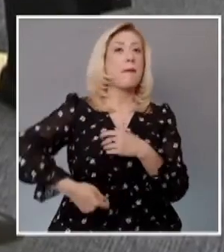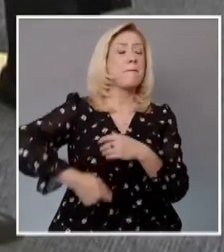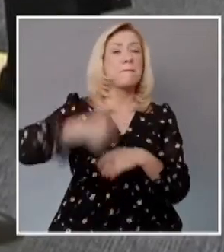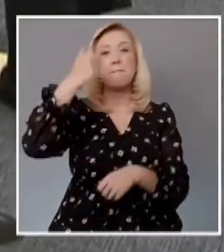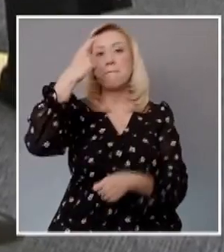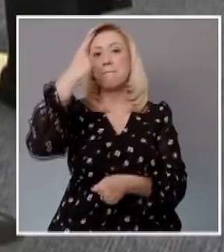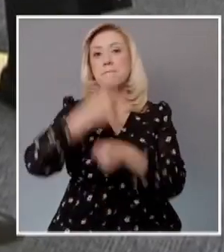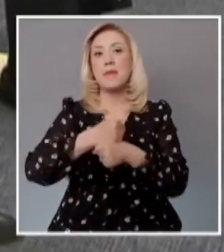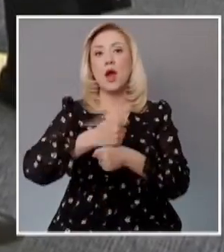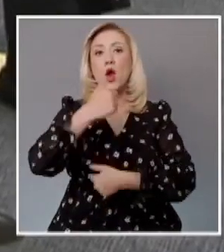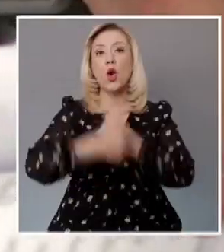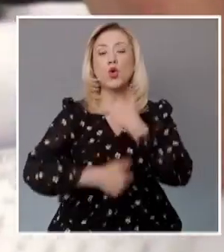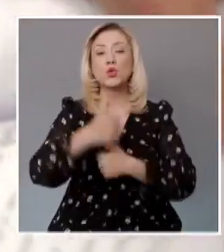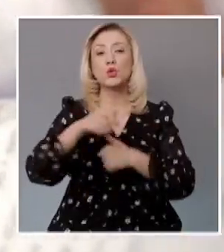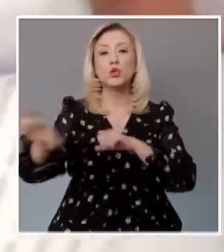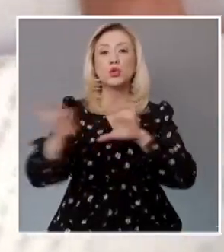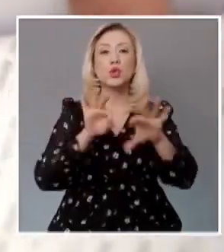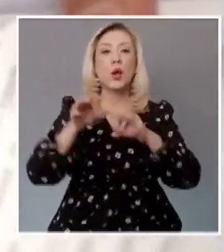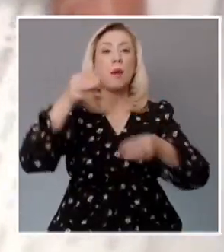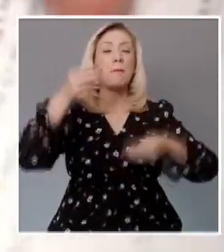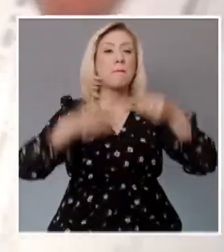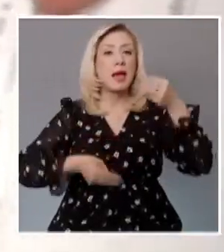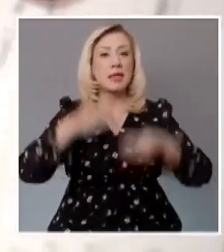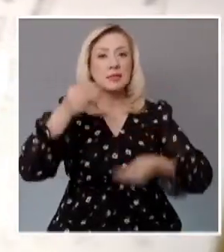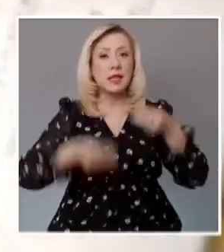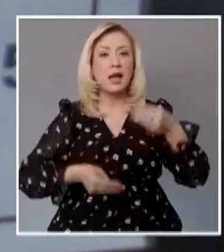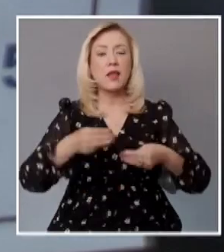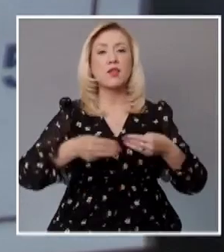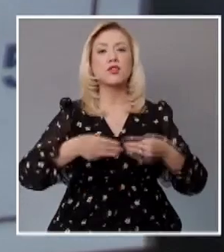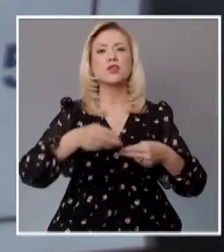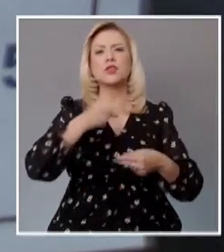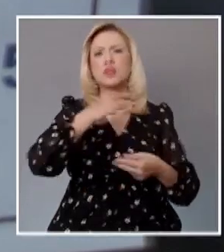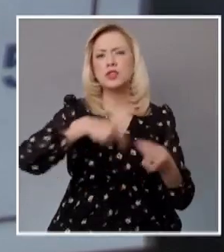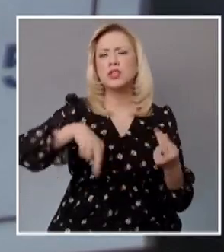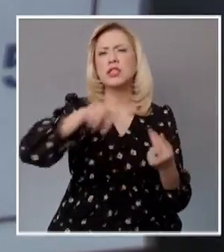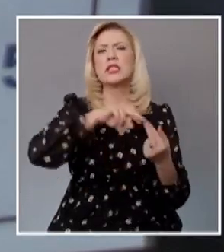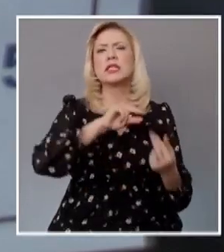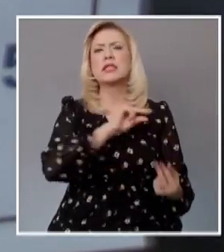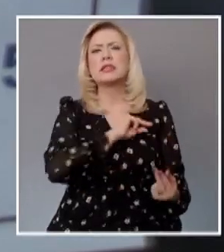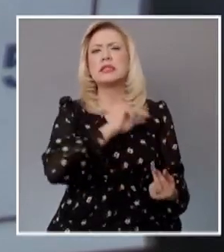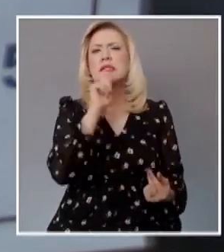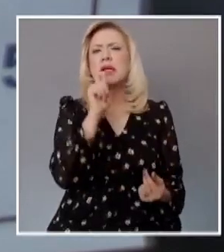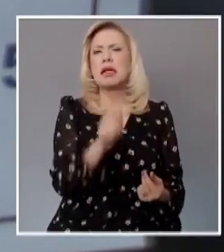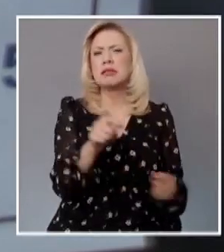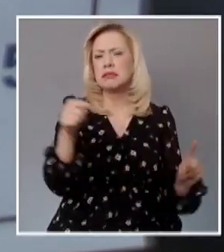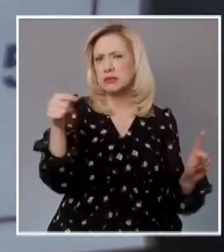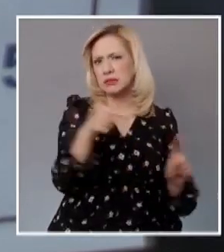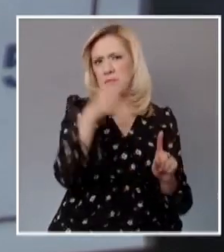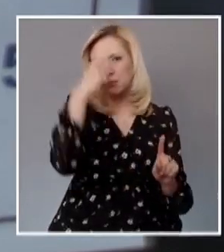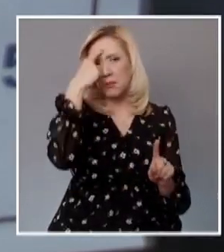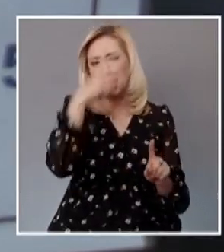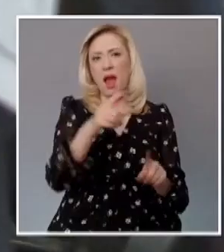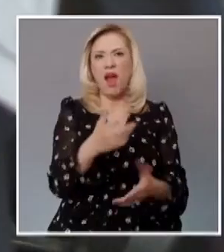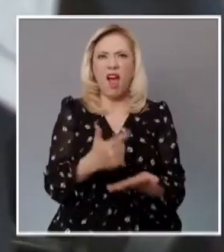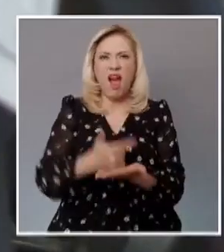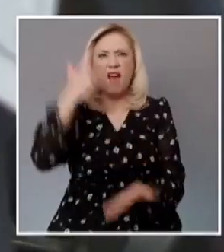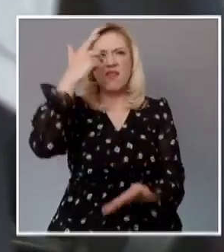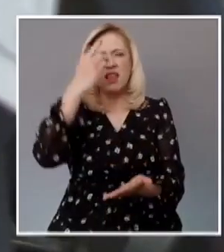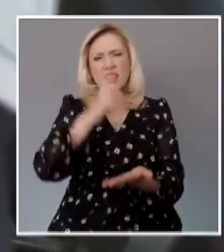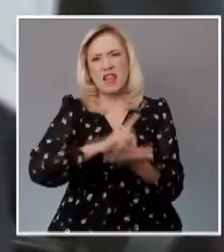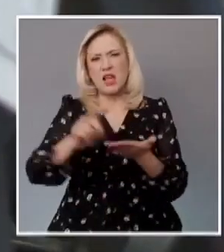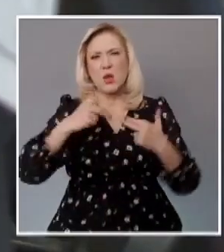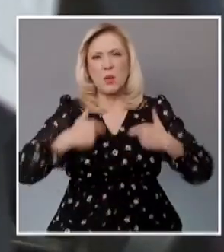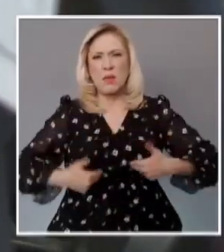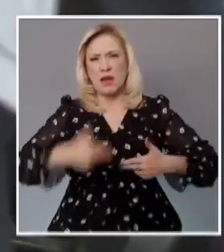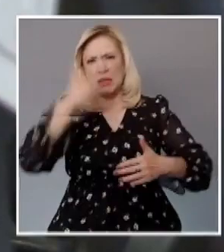la designación de magistradas y magistrados de circuito especializados en el sistema penal acusatorio, se registraron 28